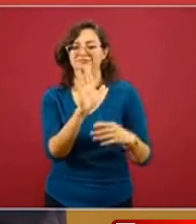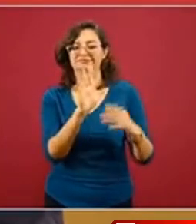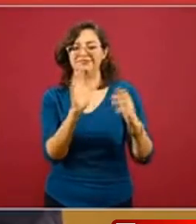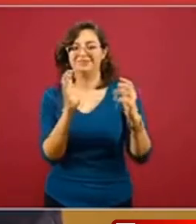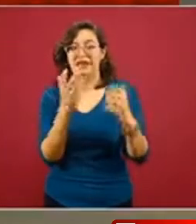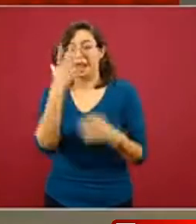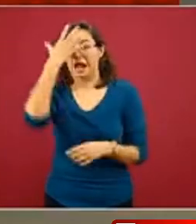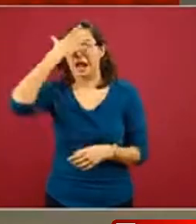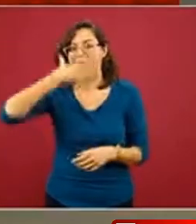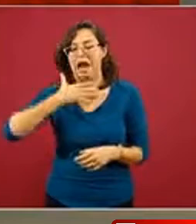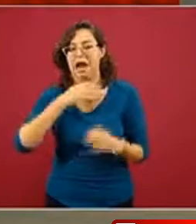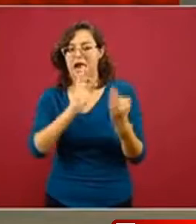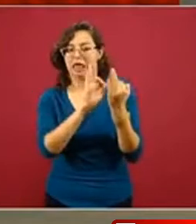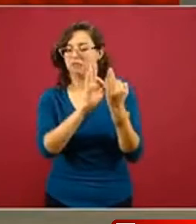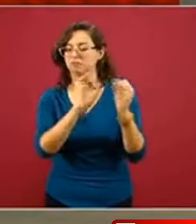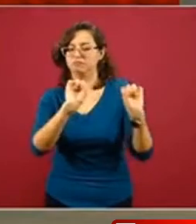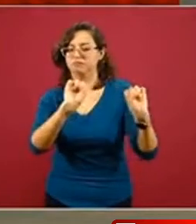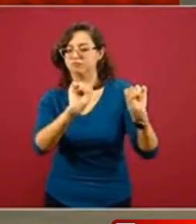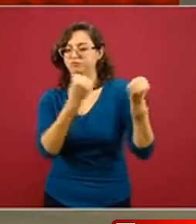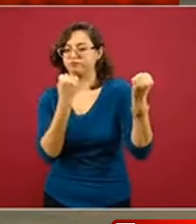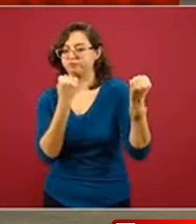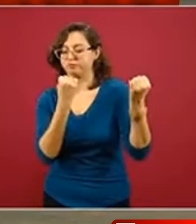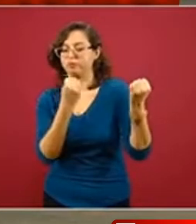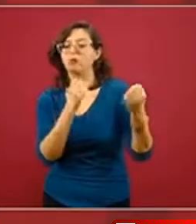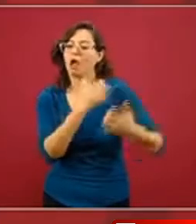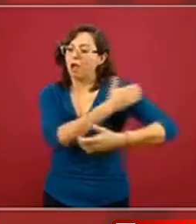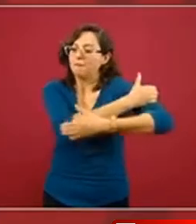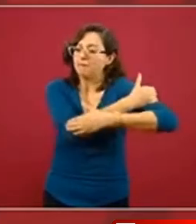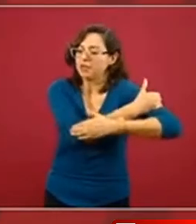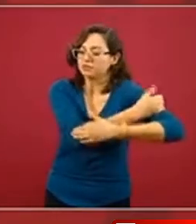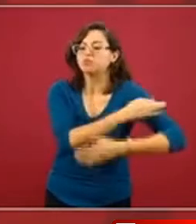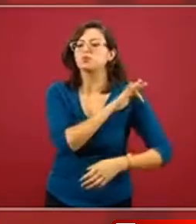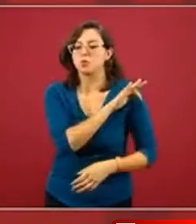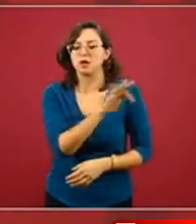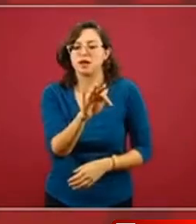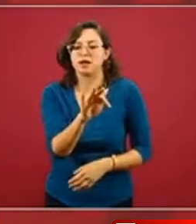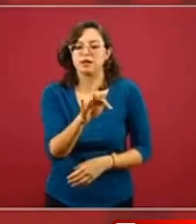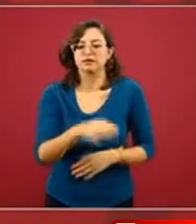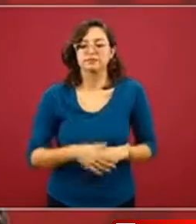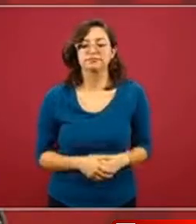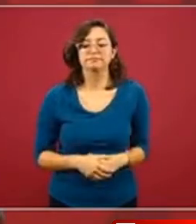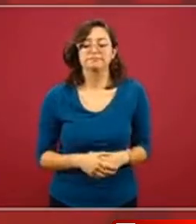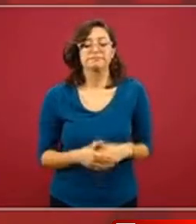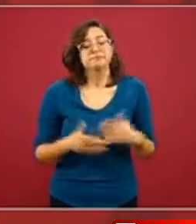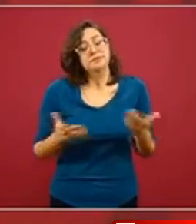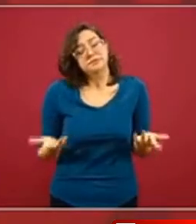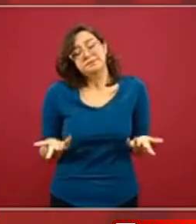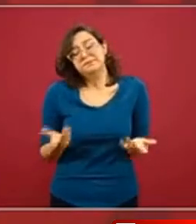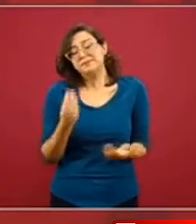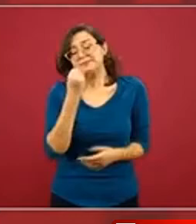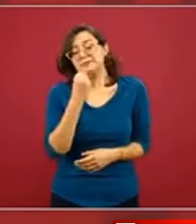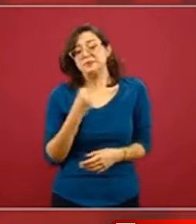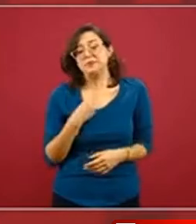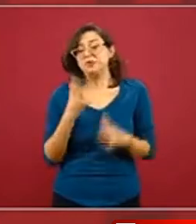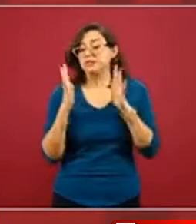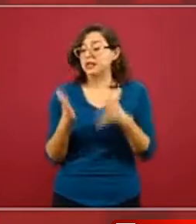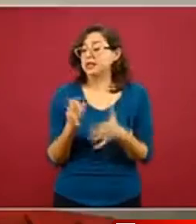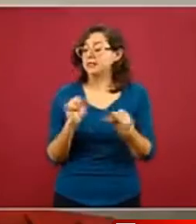máximo acercamiento entre las caras. Esto ya ocurrió y hay que regresar al